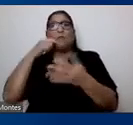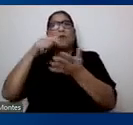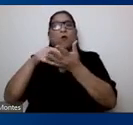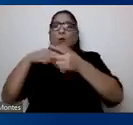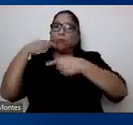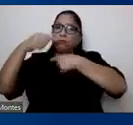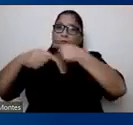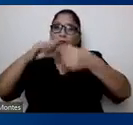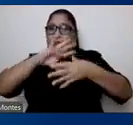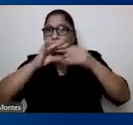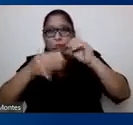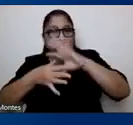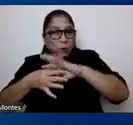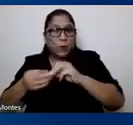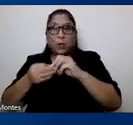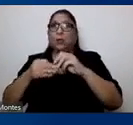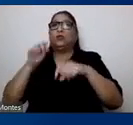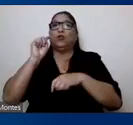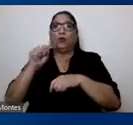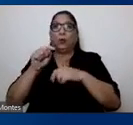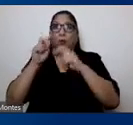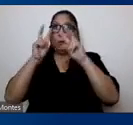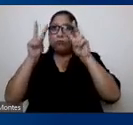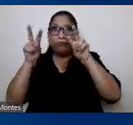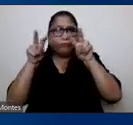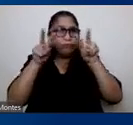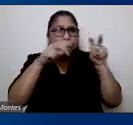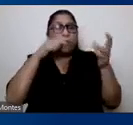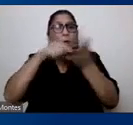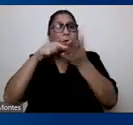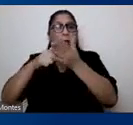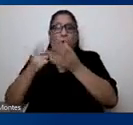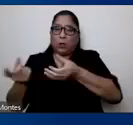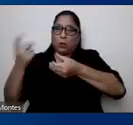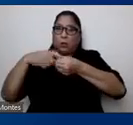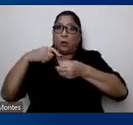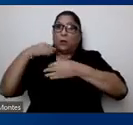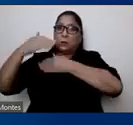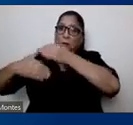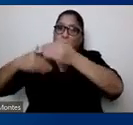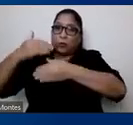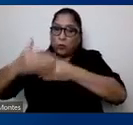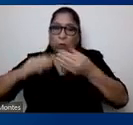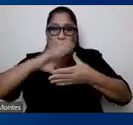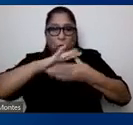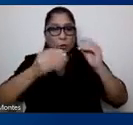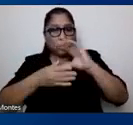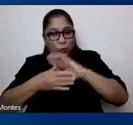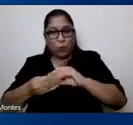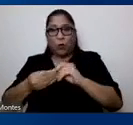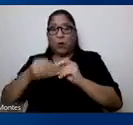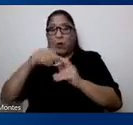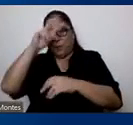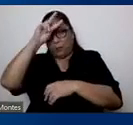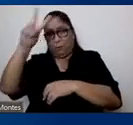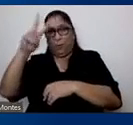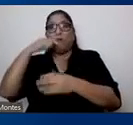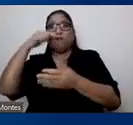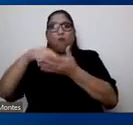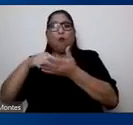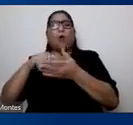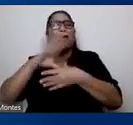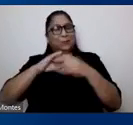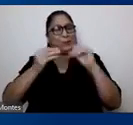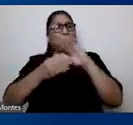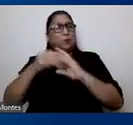narrativa visual de los 20 años que integran este proceso histórico reciente de nuestra historia republicana, una historia que